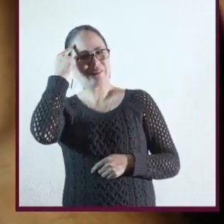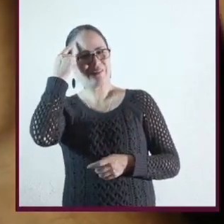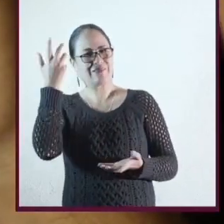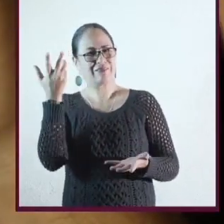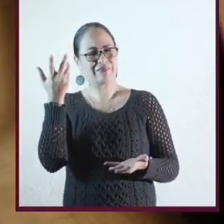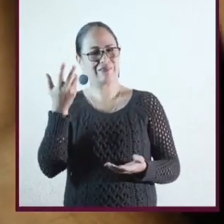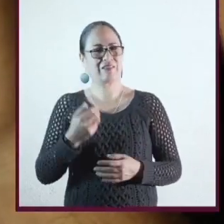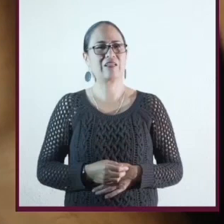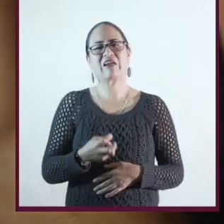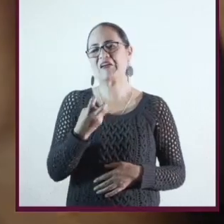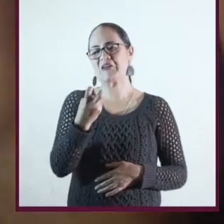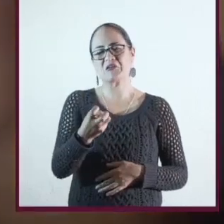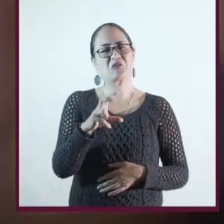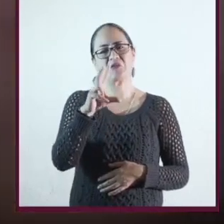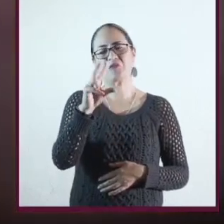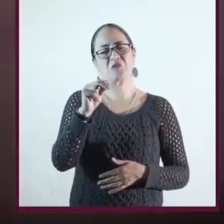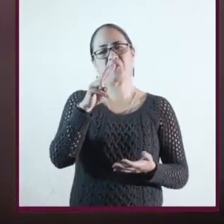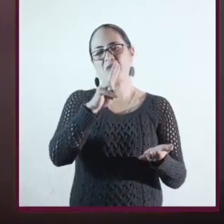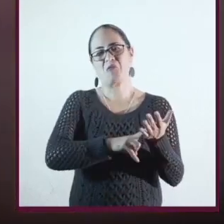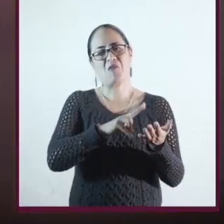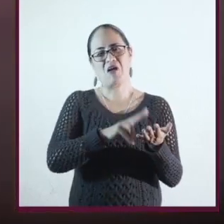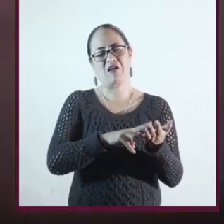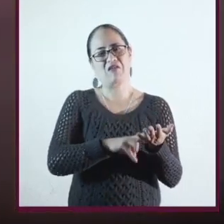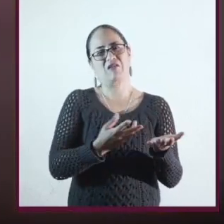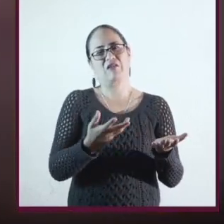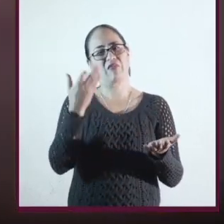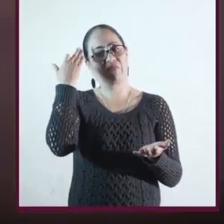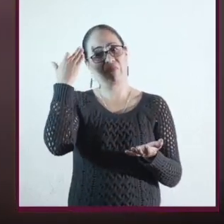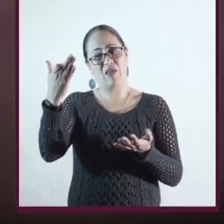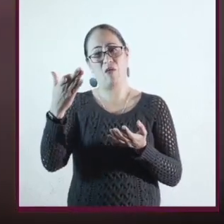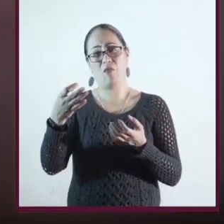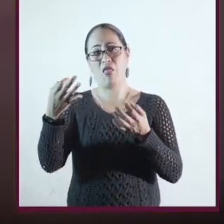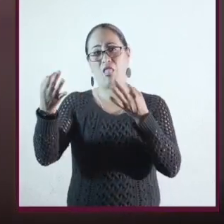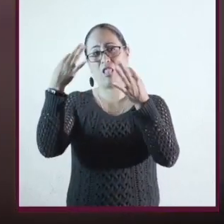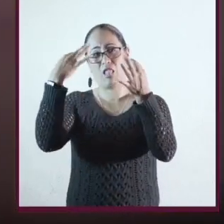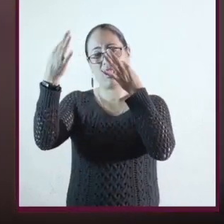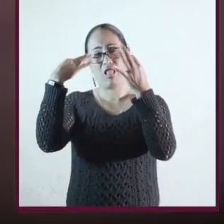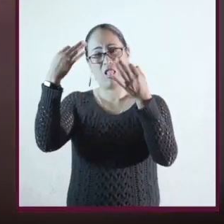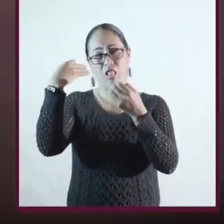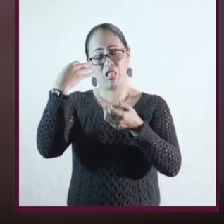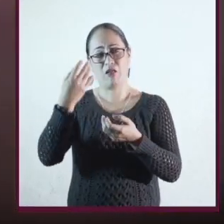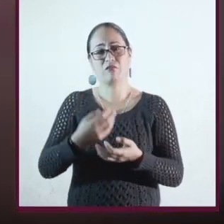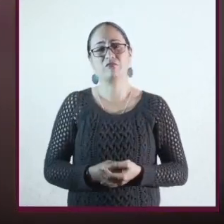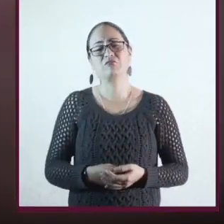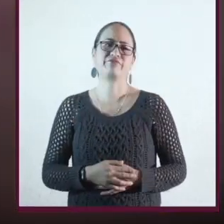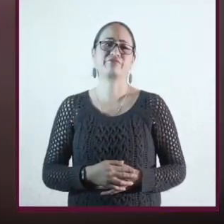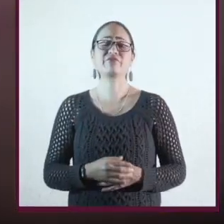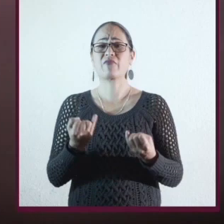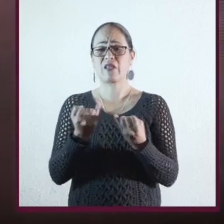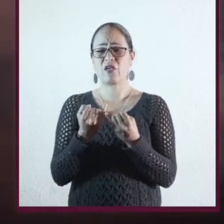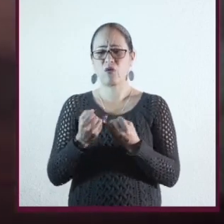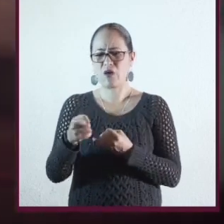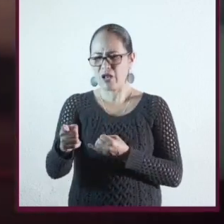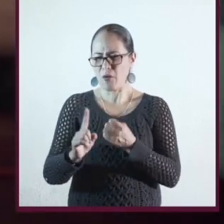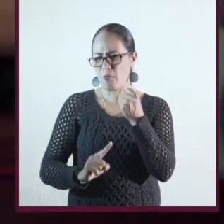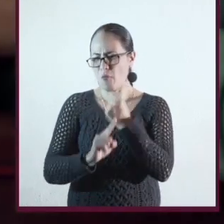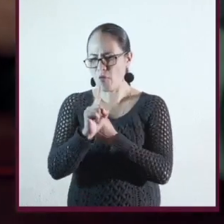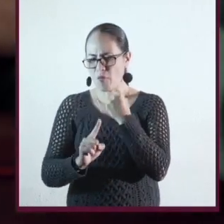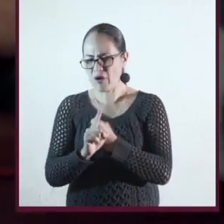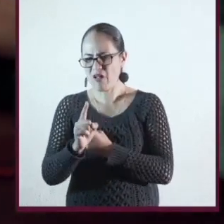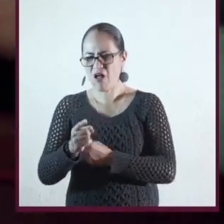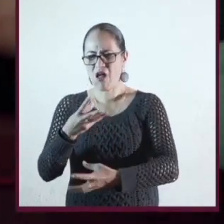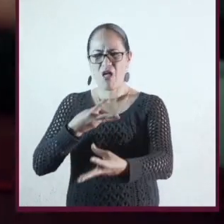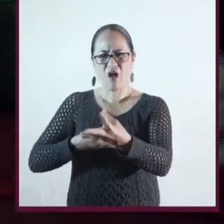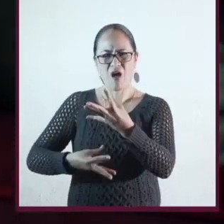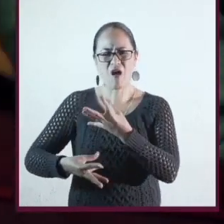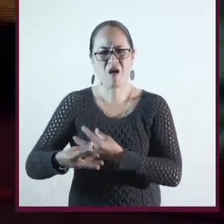problemas, entonces no vale la pena que nos quiten el tiempo. La pérdida de empatía ante los